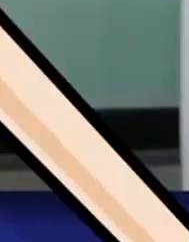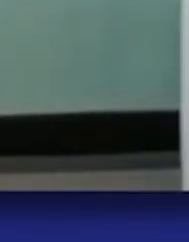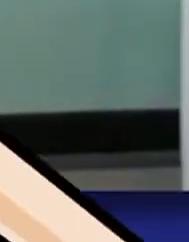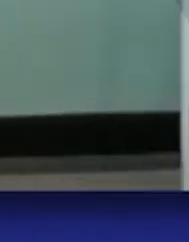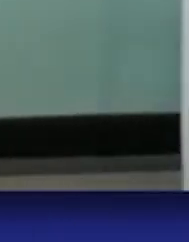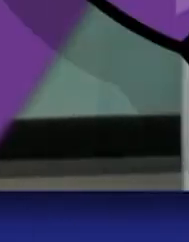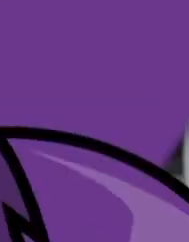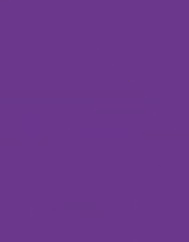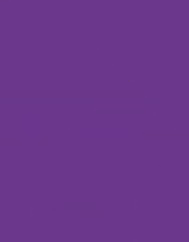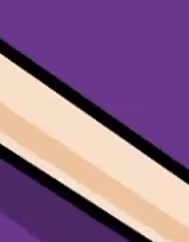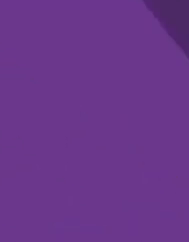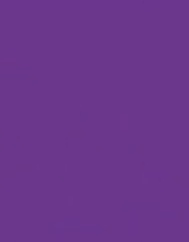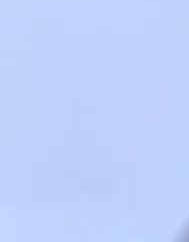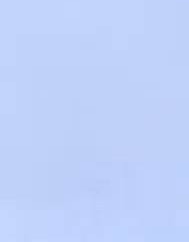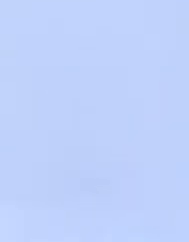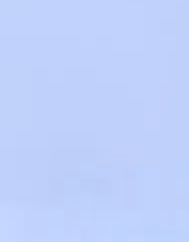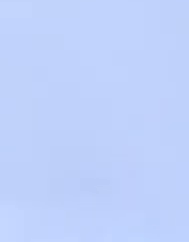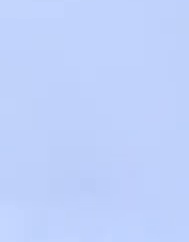gracias.